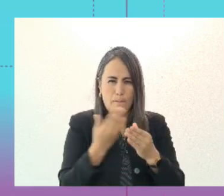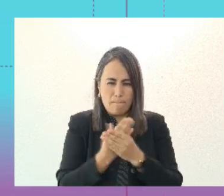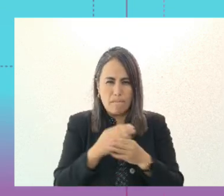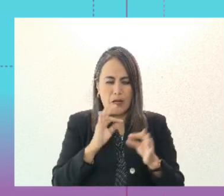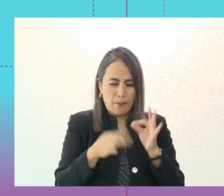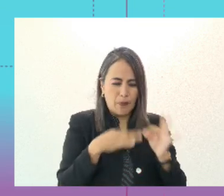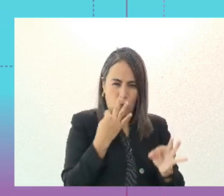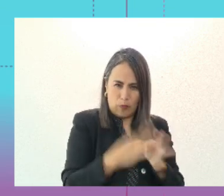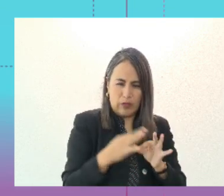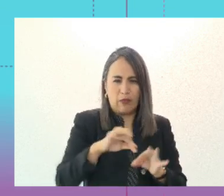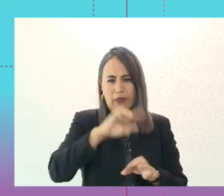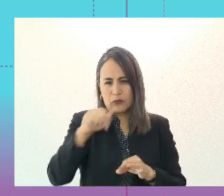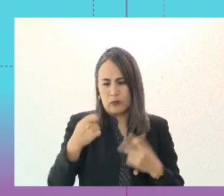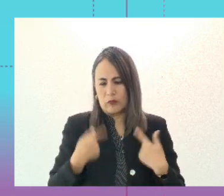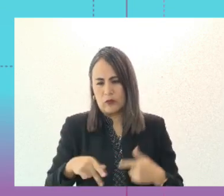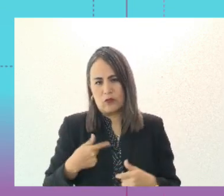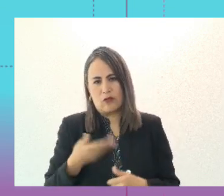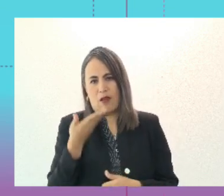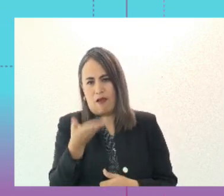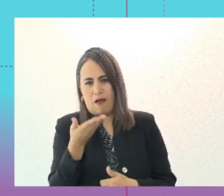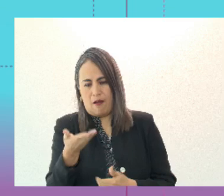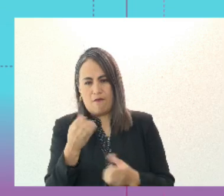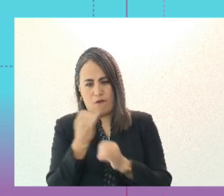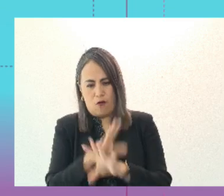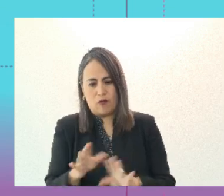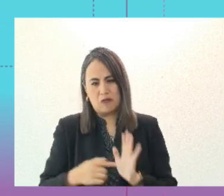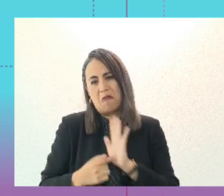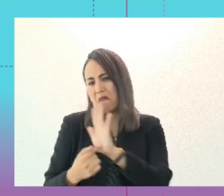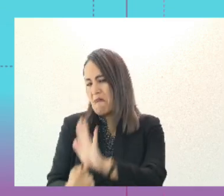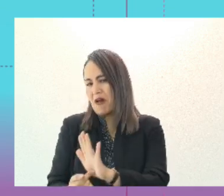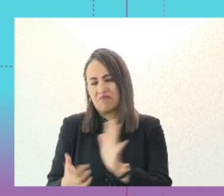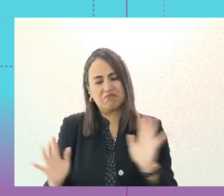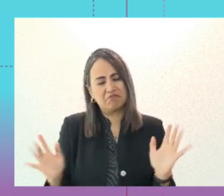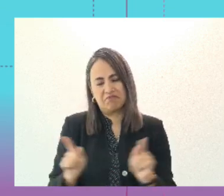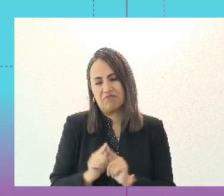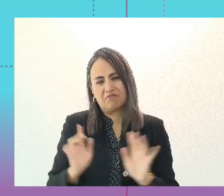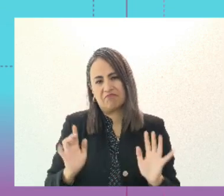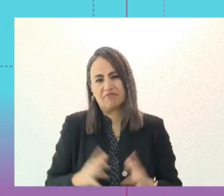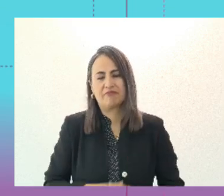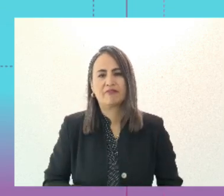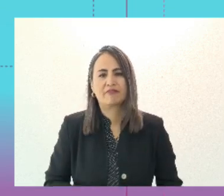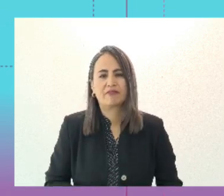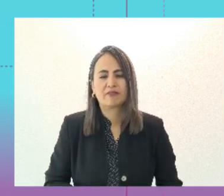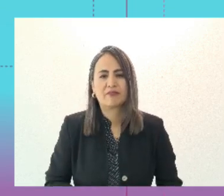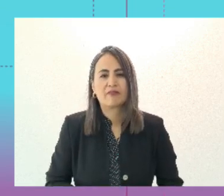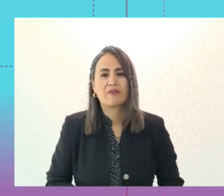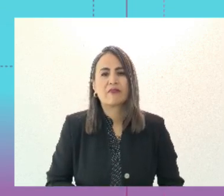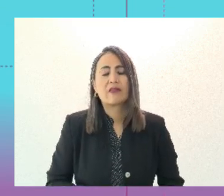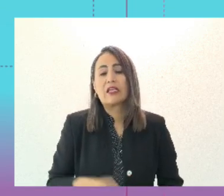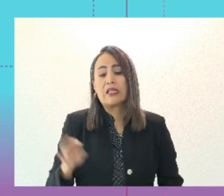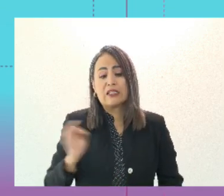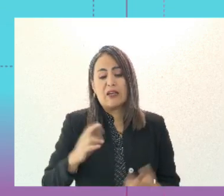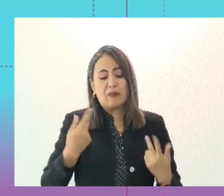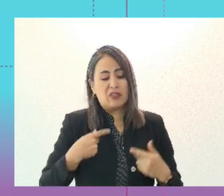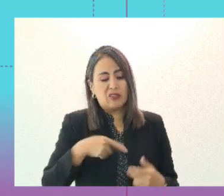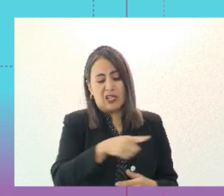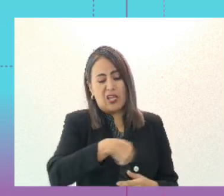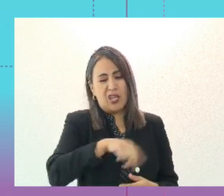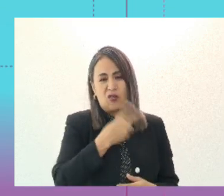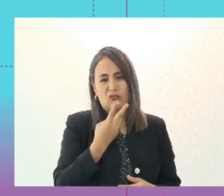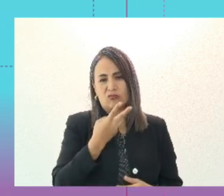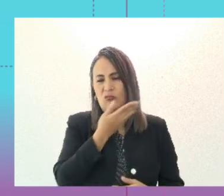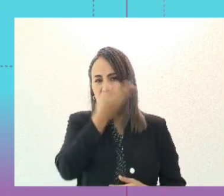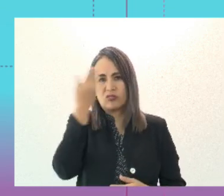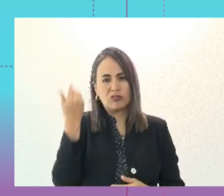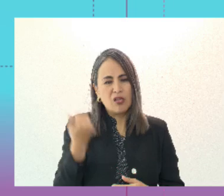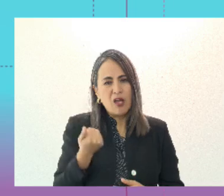tenemos que documentar. Entonces, más allá de la reserva, más allá de la incompetencia,